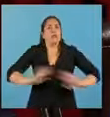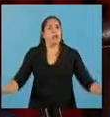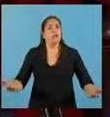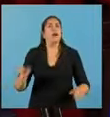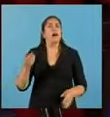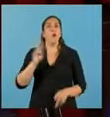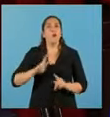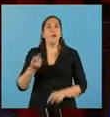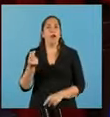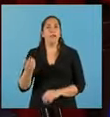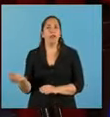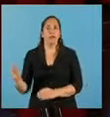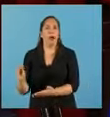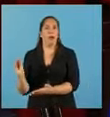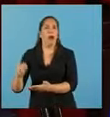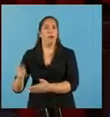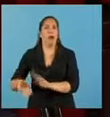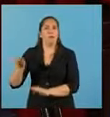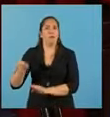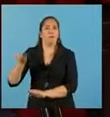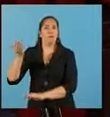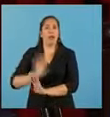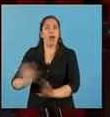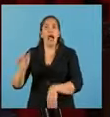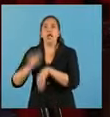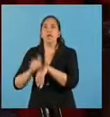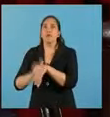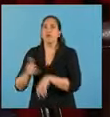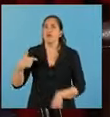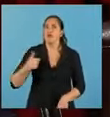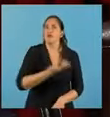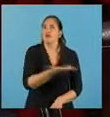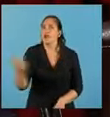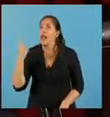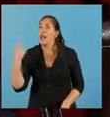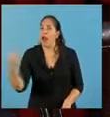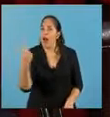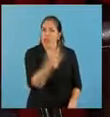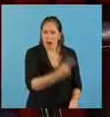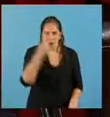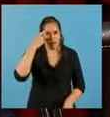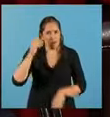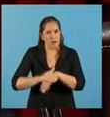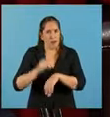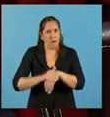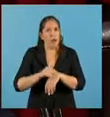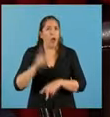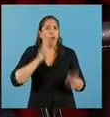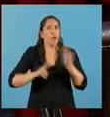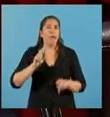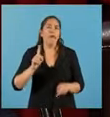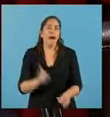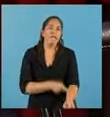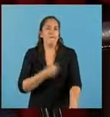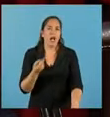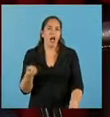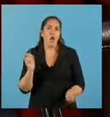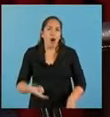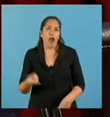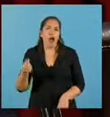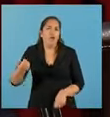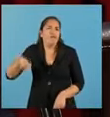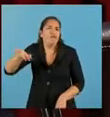remarcación. Está en la responsabilidad social de cada uno de nosotros ponerle fin al vicio inflacionario. Muchas